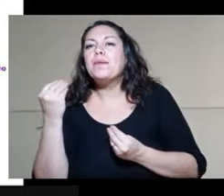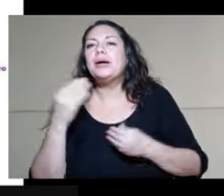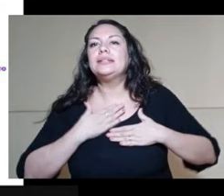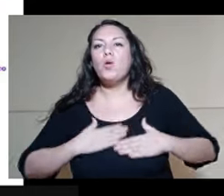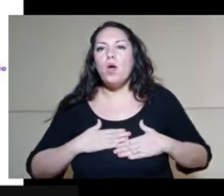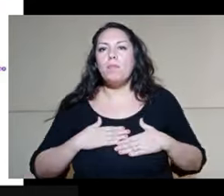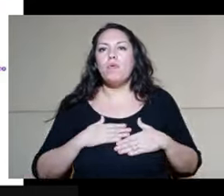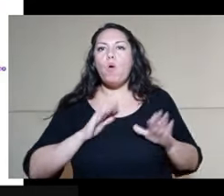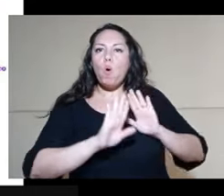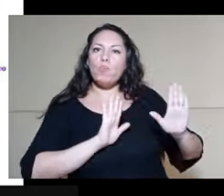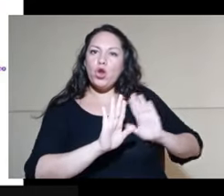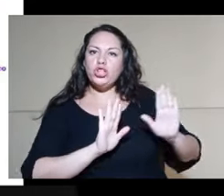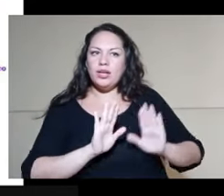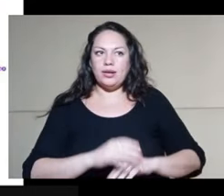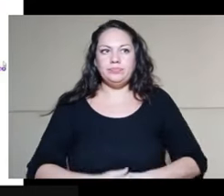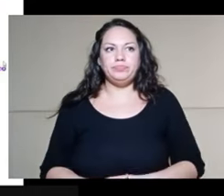está pasando.